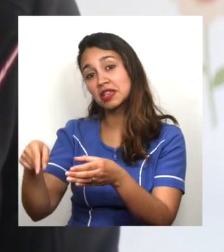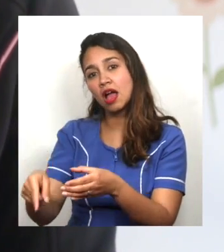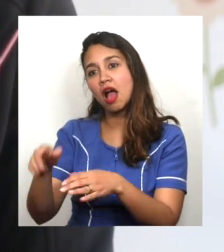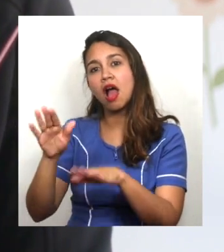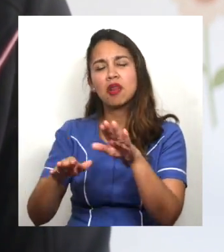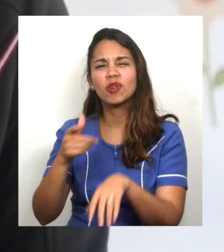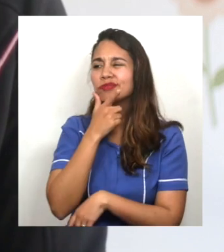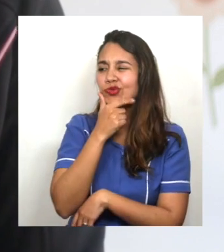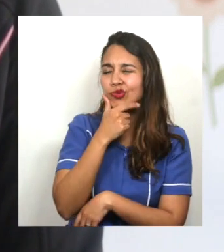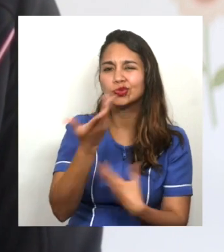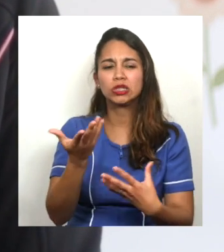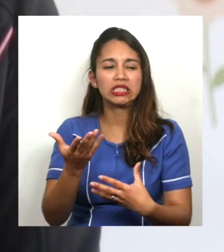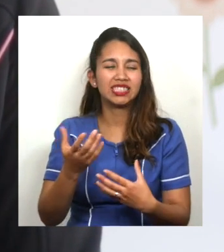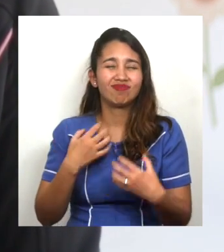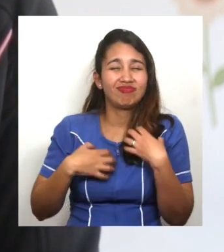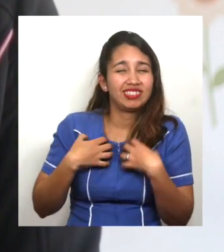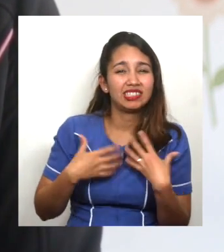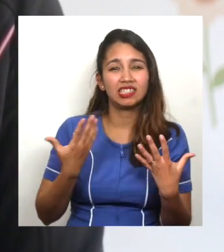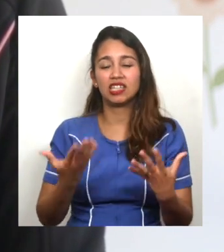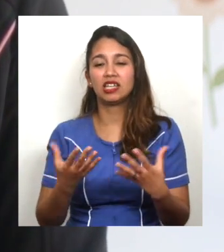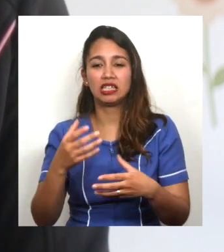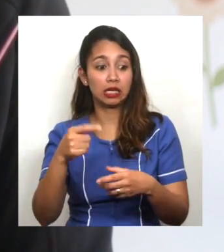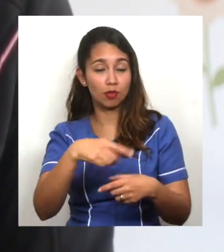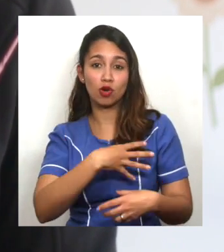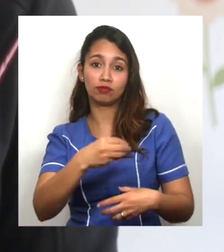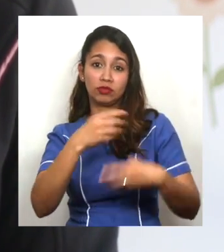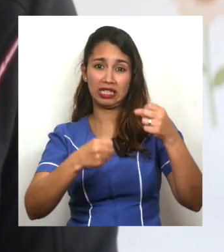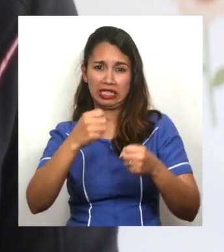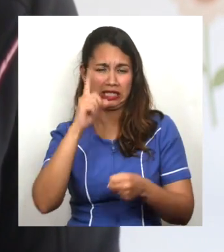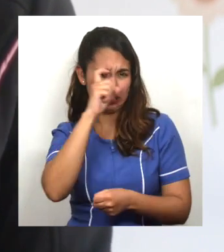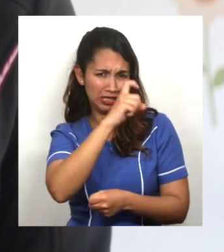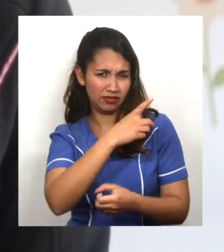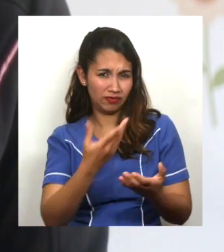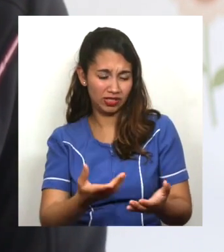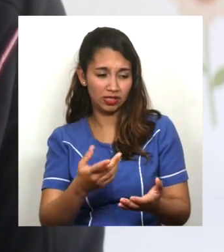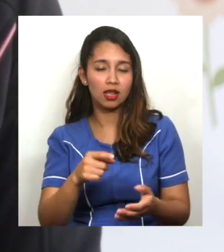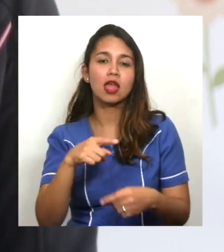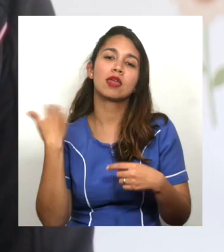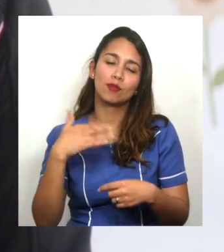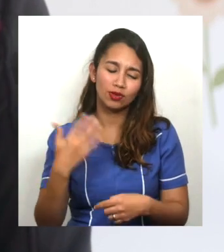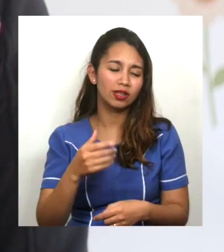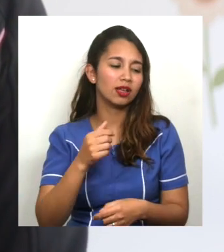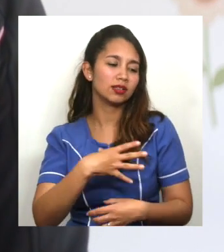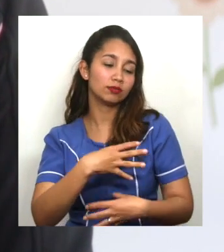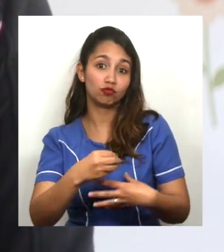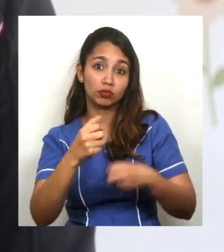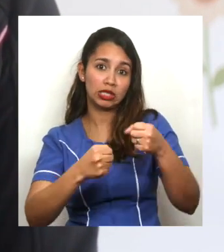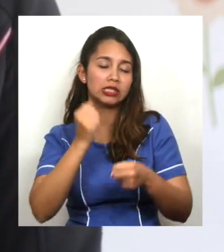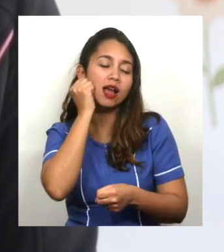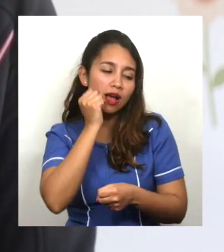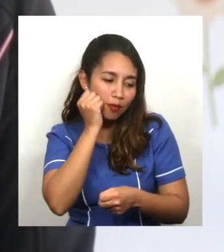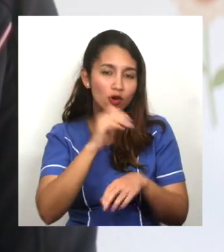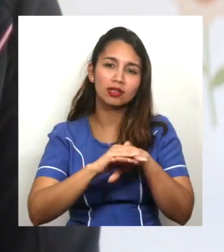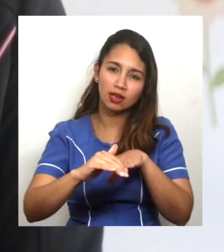salud en caso de tener dudas, molestias con su lactancia. poder experimentar lactancias amorosas,